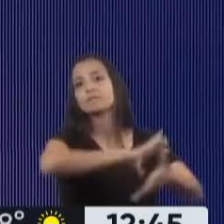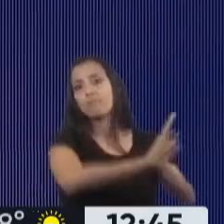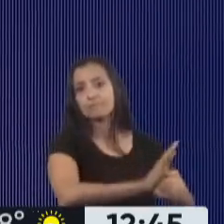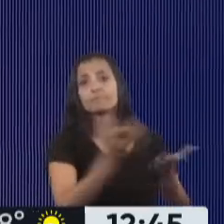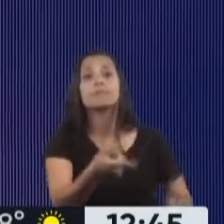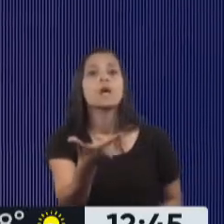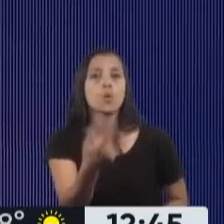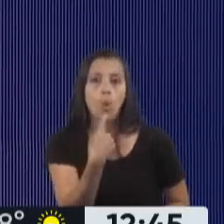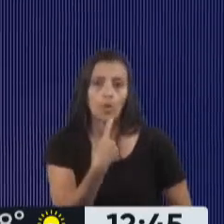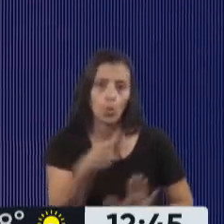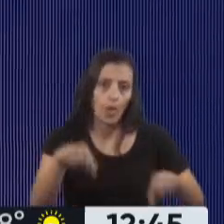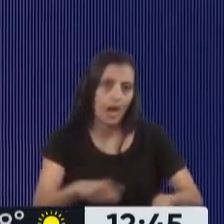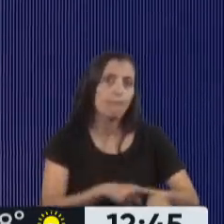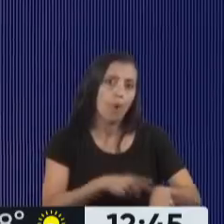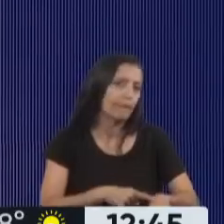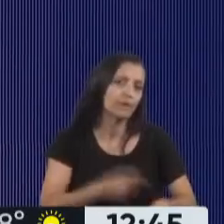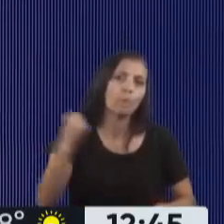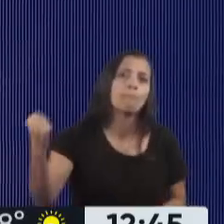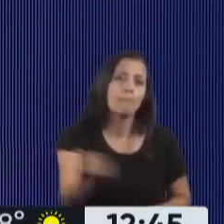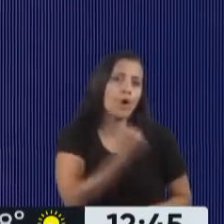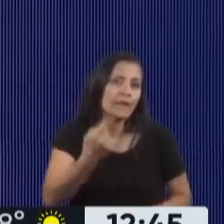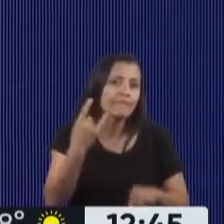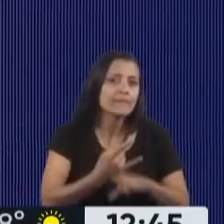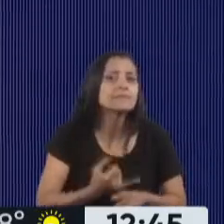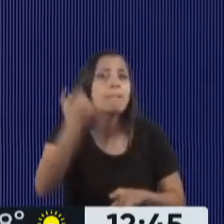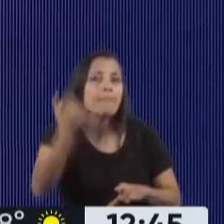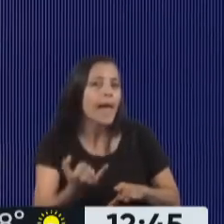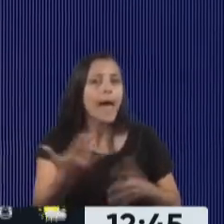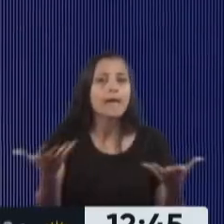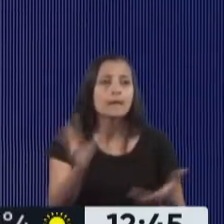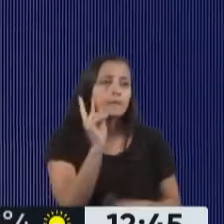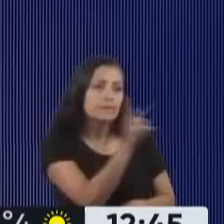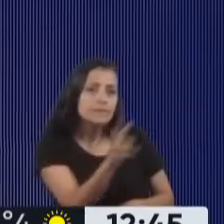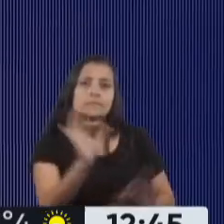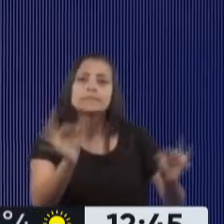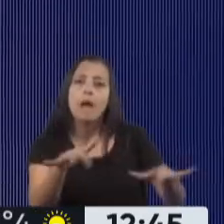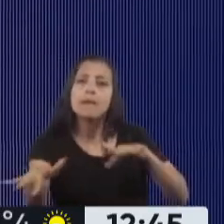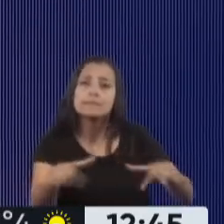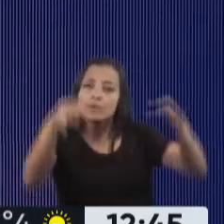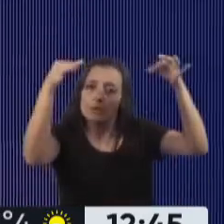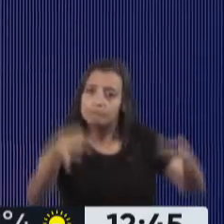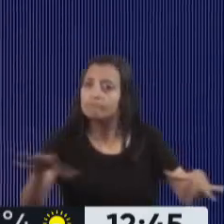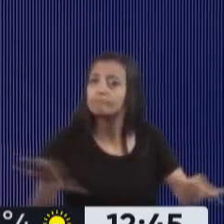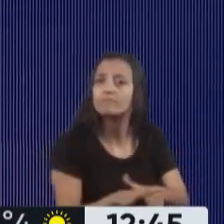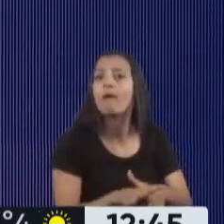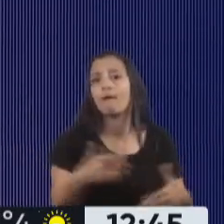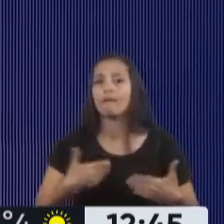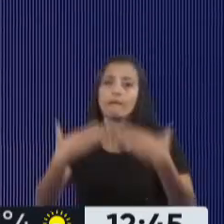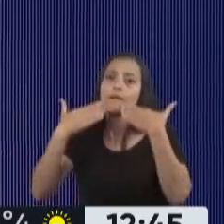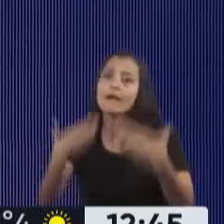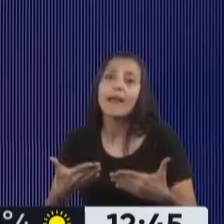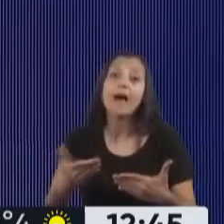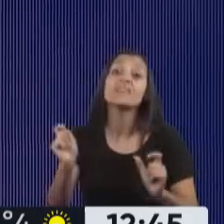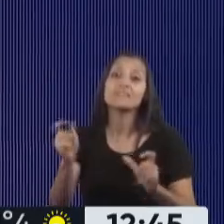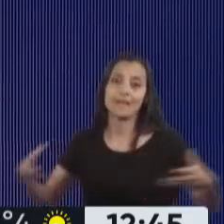a dudas, es clave siempre tener un buen diagnóstico y afortunadamente, gracias a ese